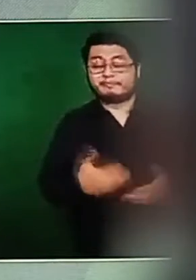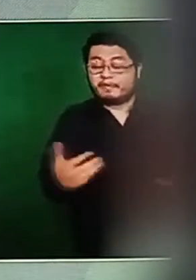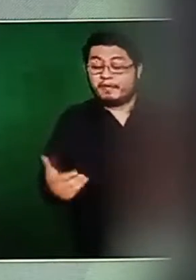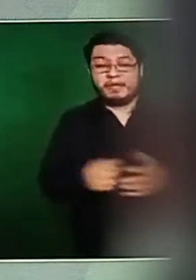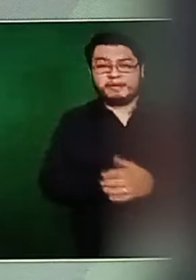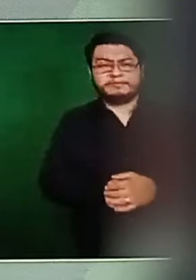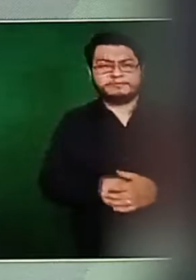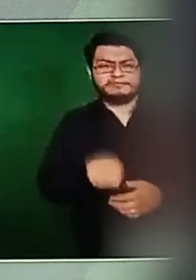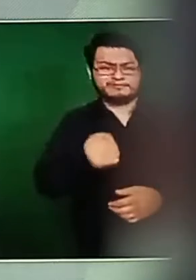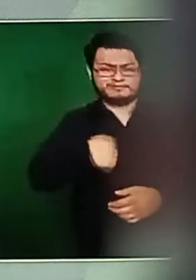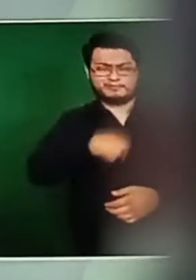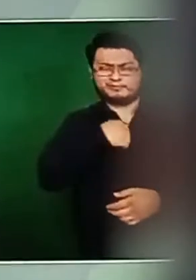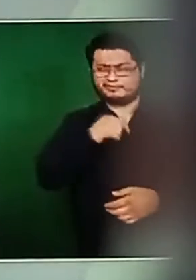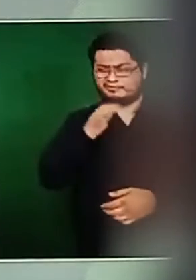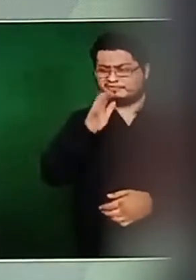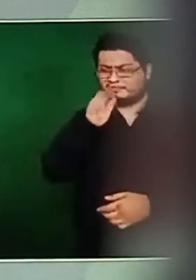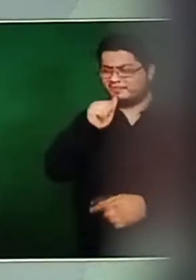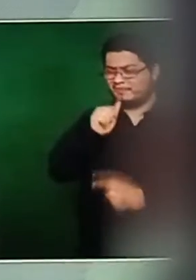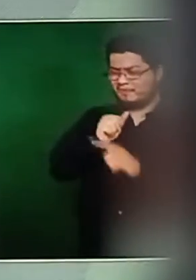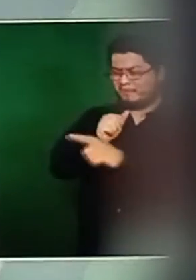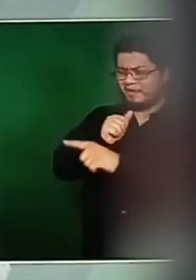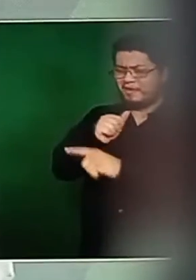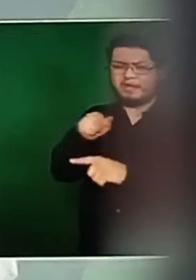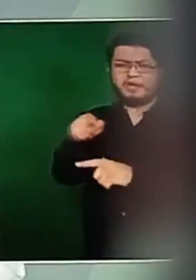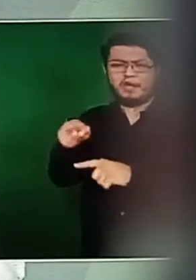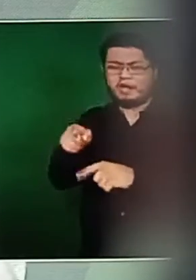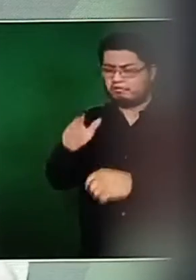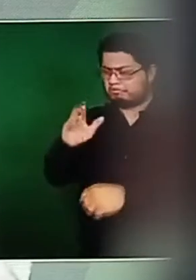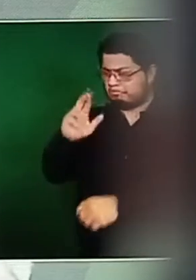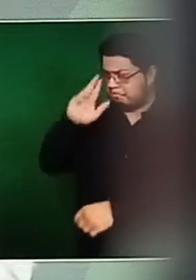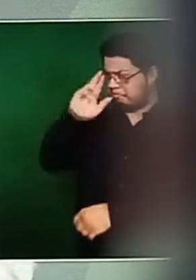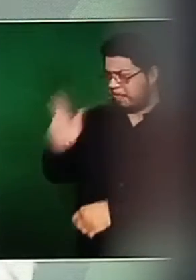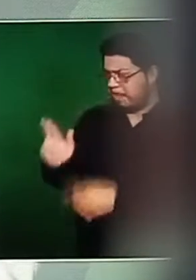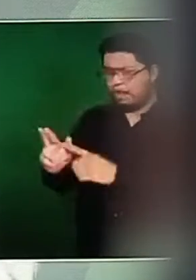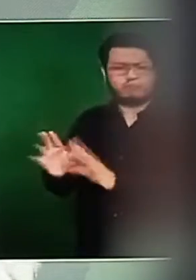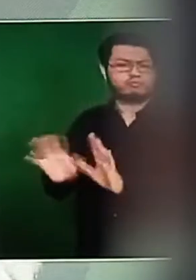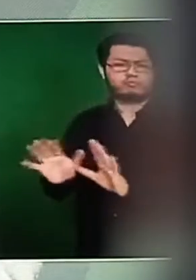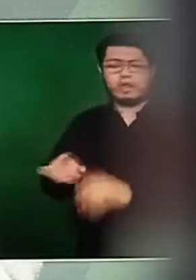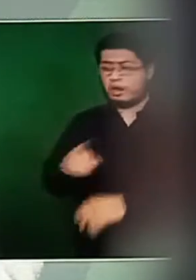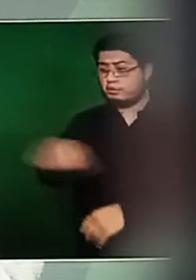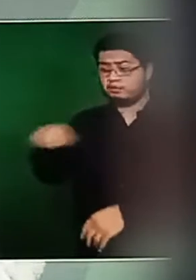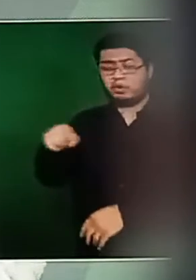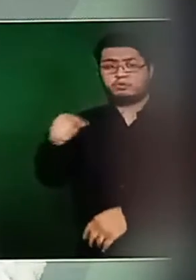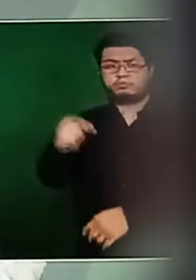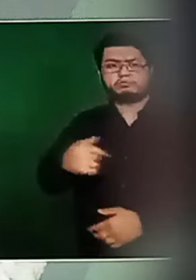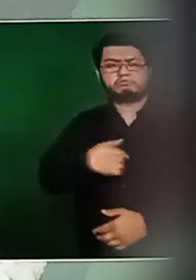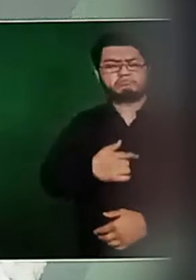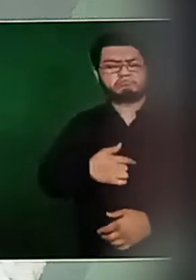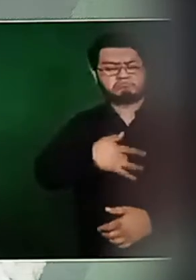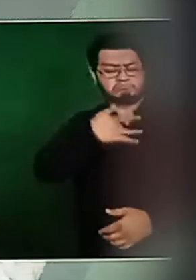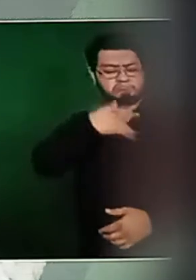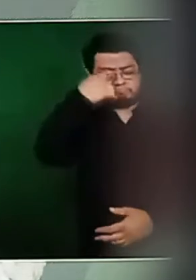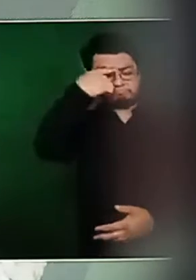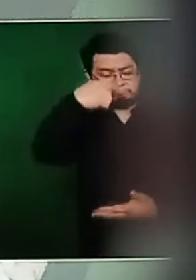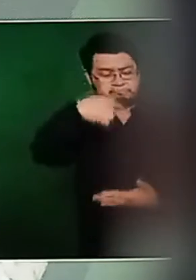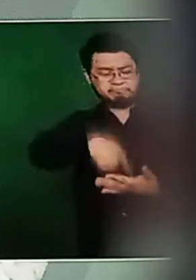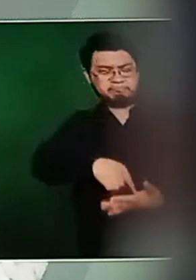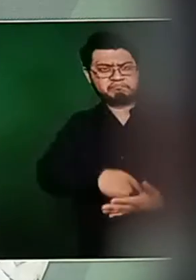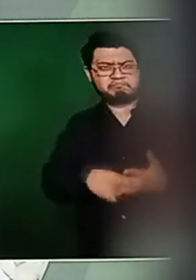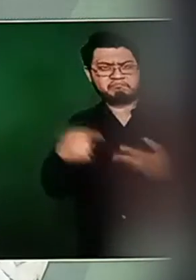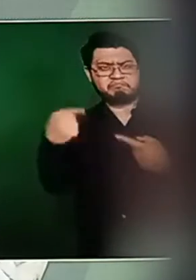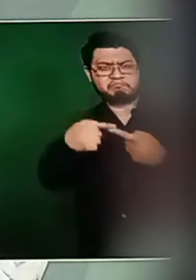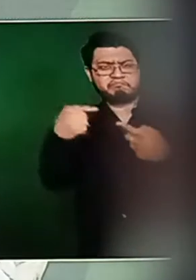entonces no podemos nosotros, es un asunto de convicción, de principios, y por